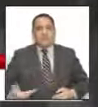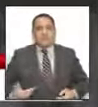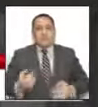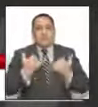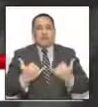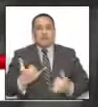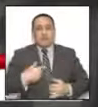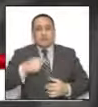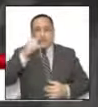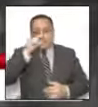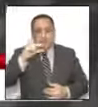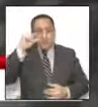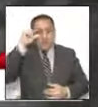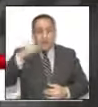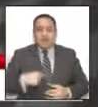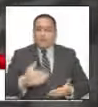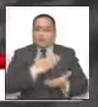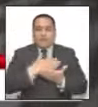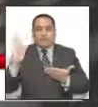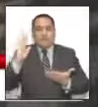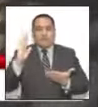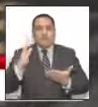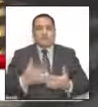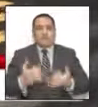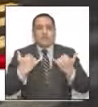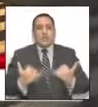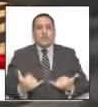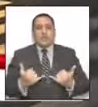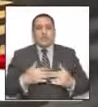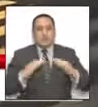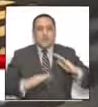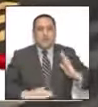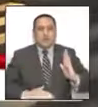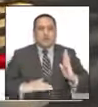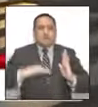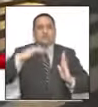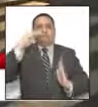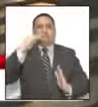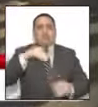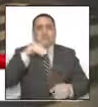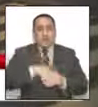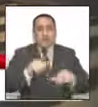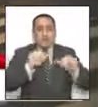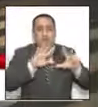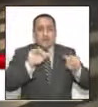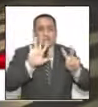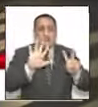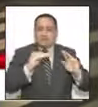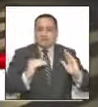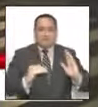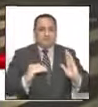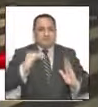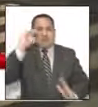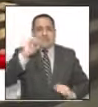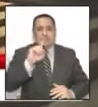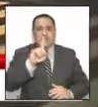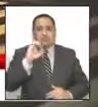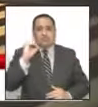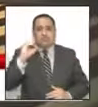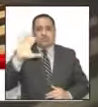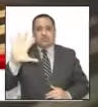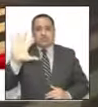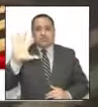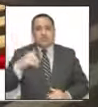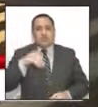del presidente Martín Vizcarra. Ha superado en realidad los 87 votos